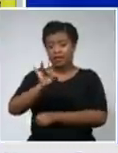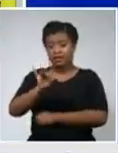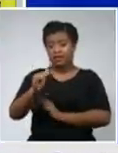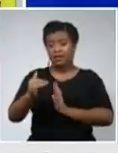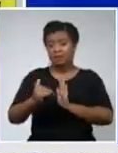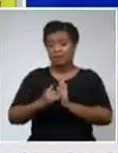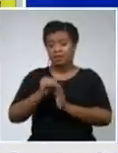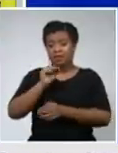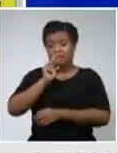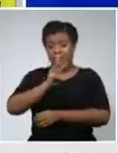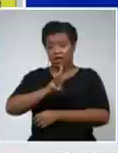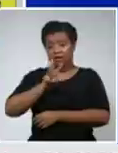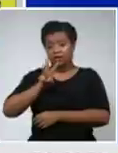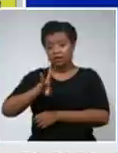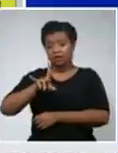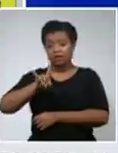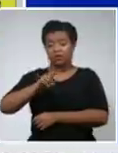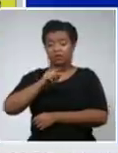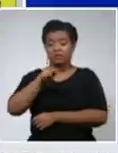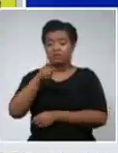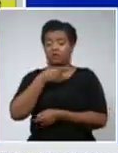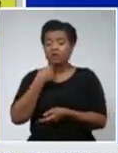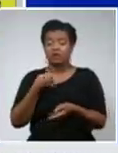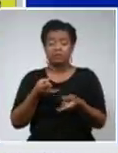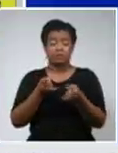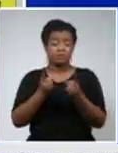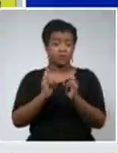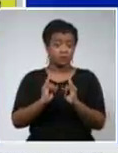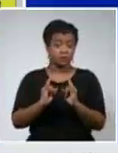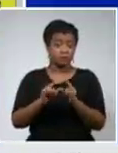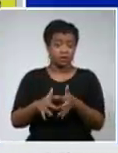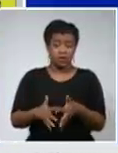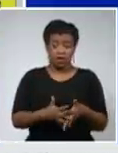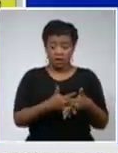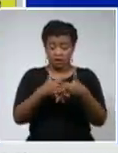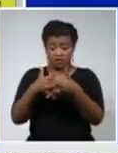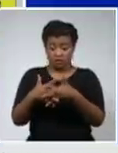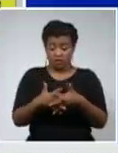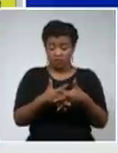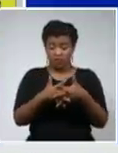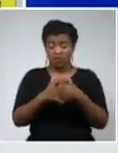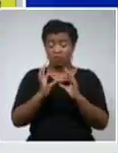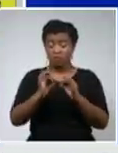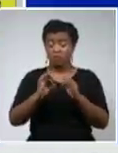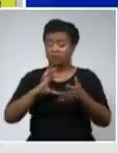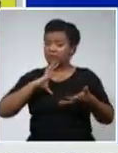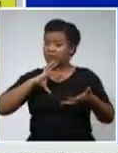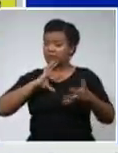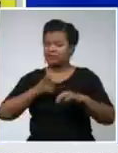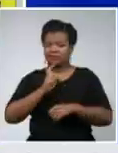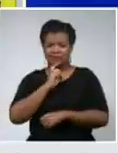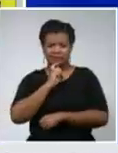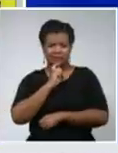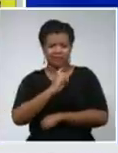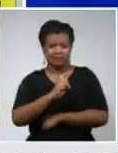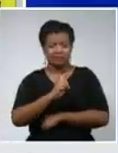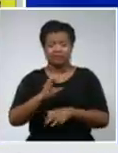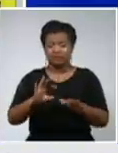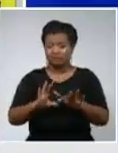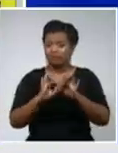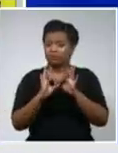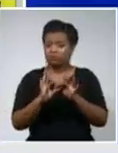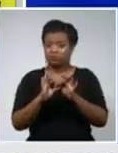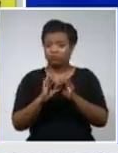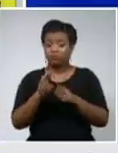537.339 fallecidos. Es un país que tiene una complejidad muy importante. Le